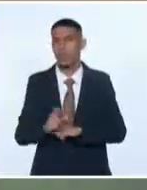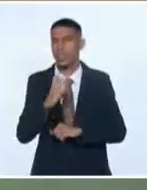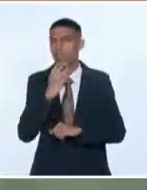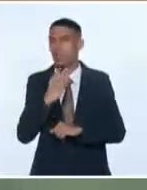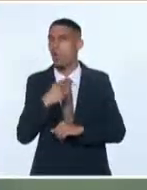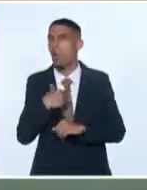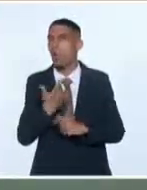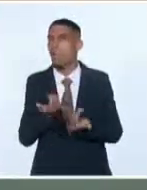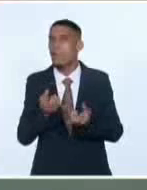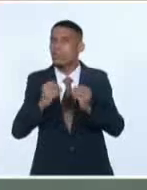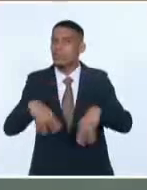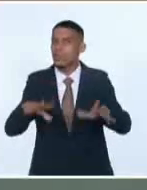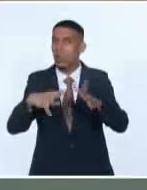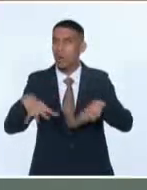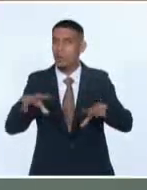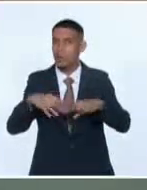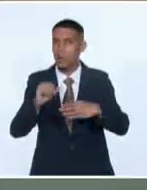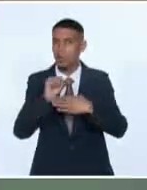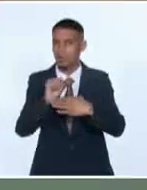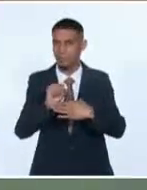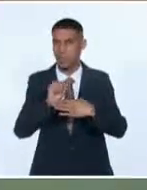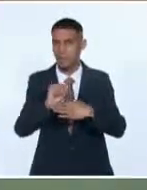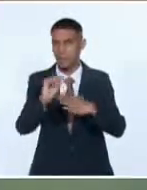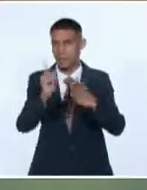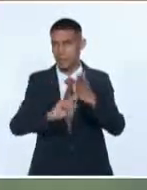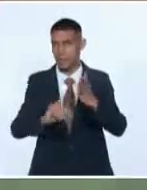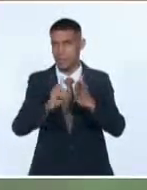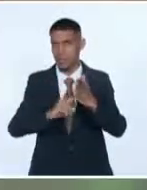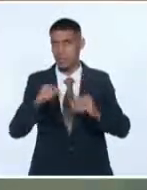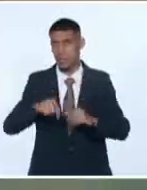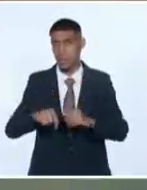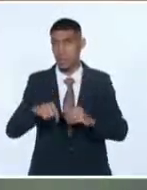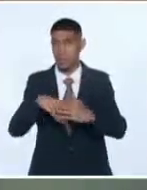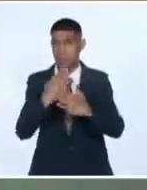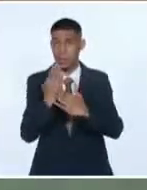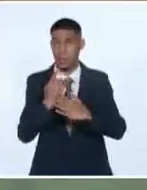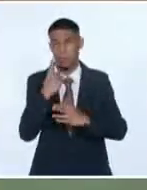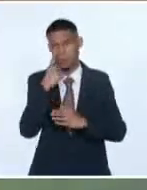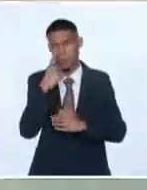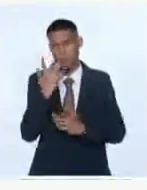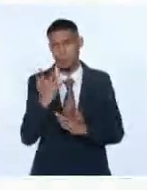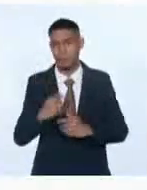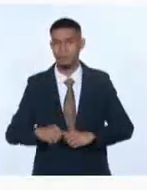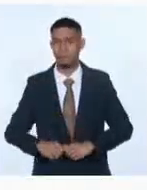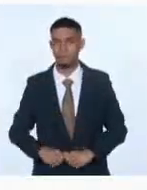sobre el comportamiento de la generación eléctrica para esta jornada. Veamos detalles.